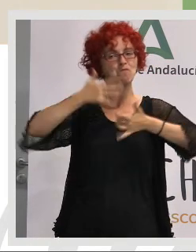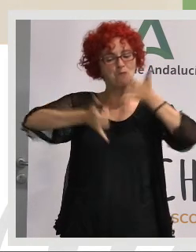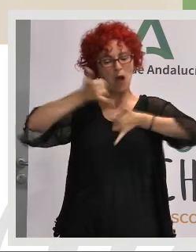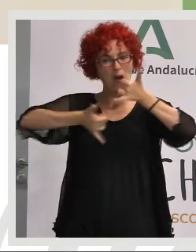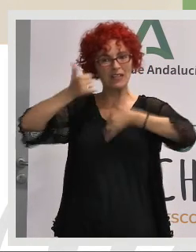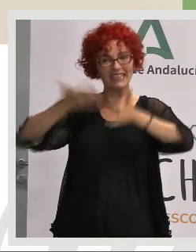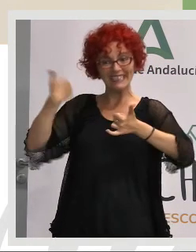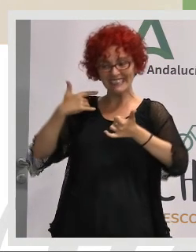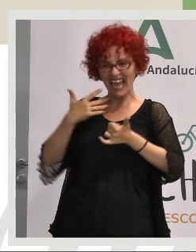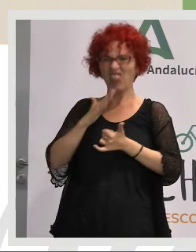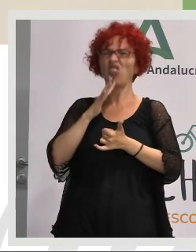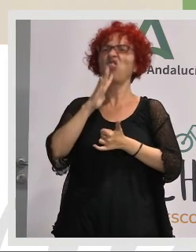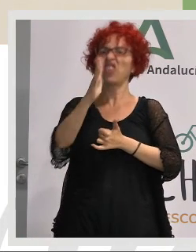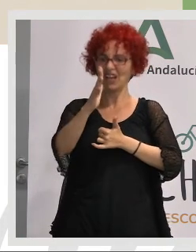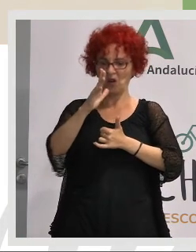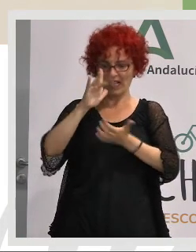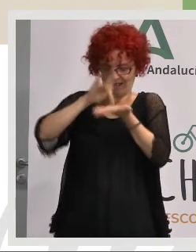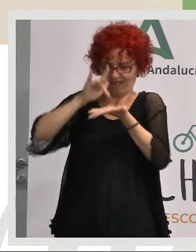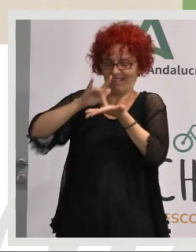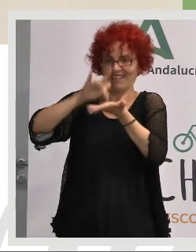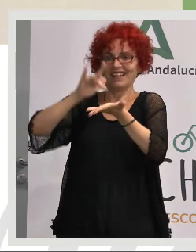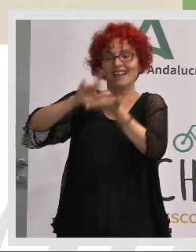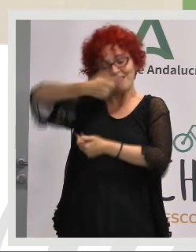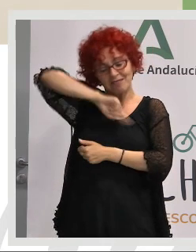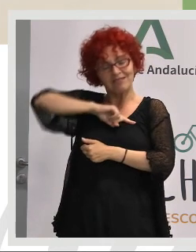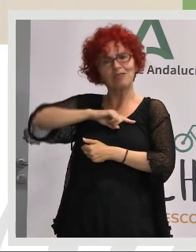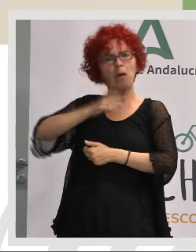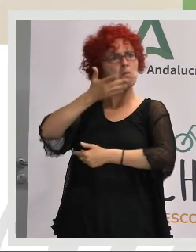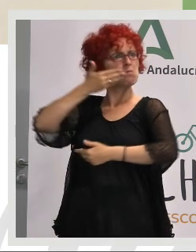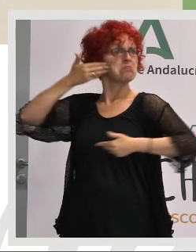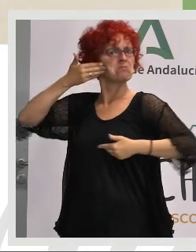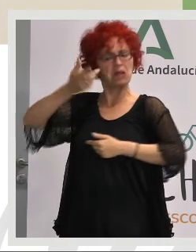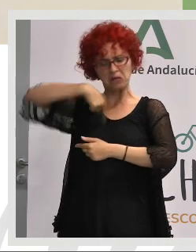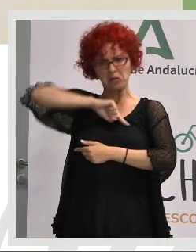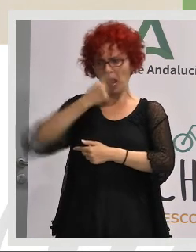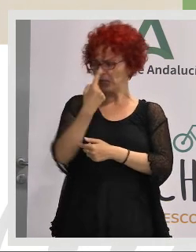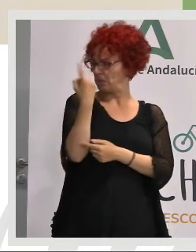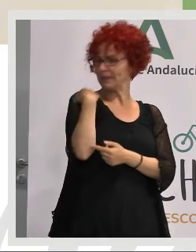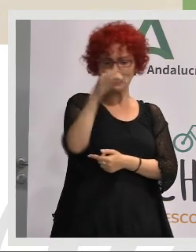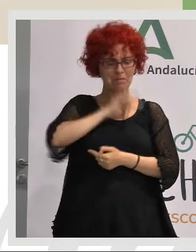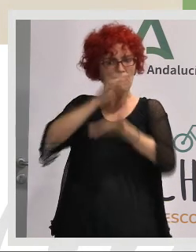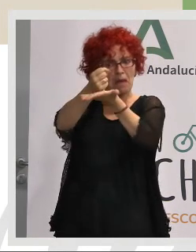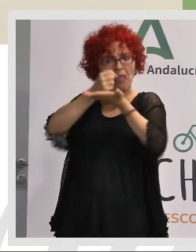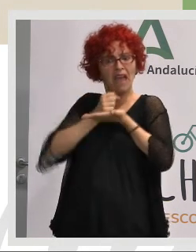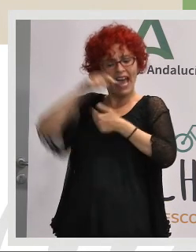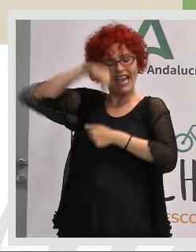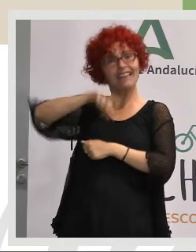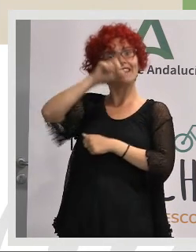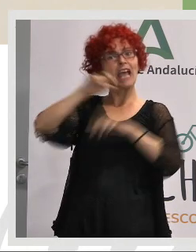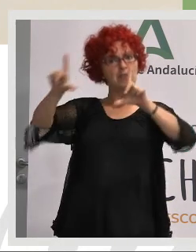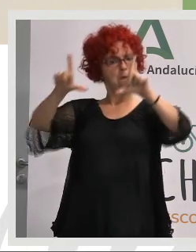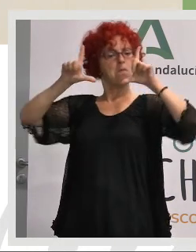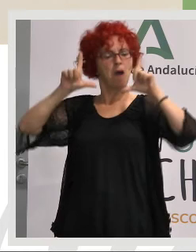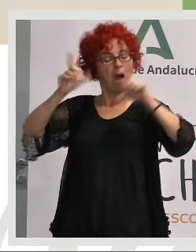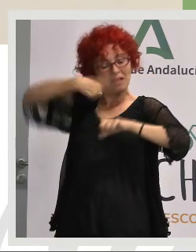ediciones, y estamos muy orgullosos, tanto este año como el año pasado, de haber sido premiados por los proyectos